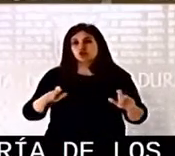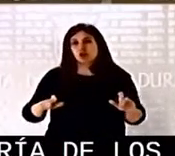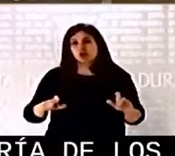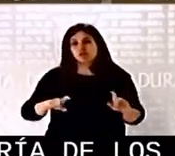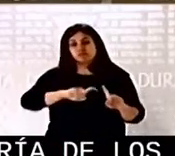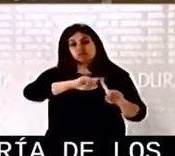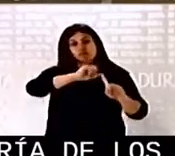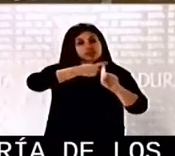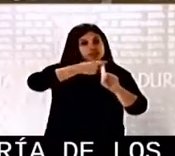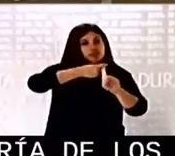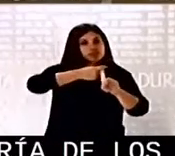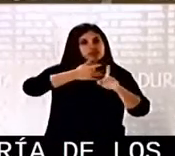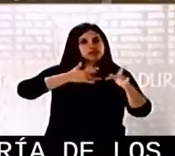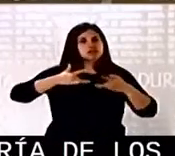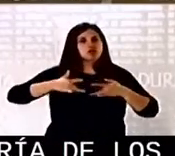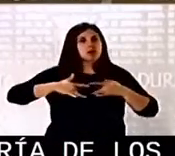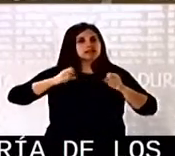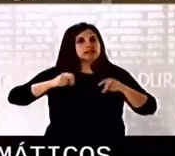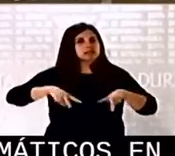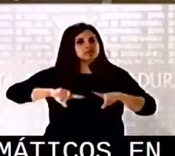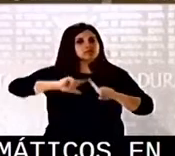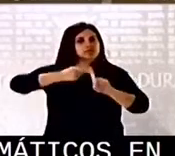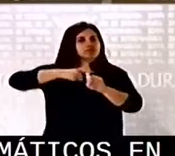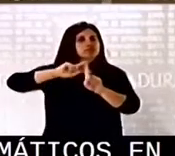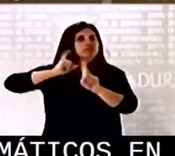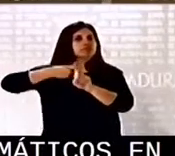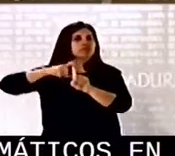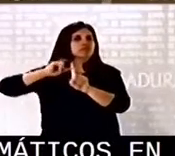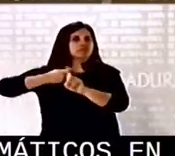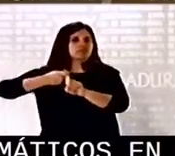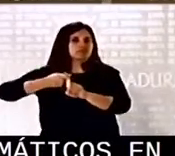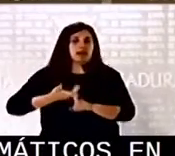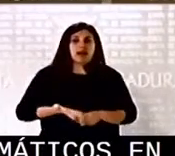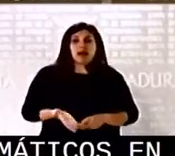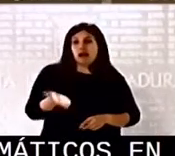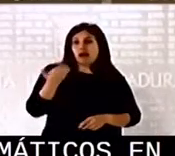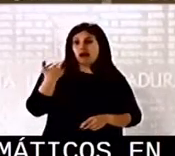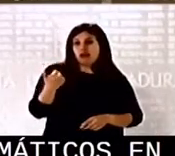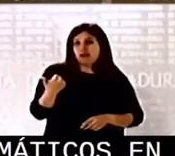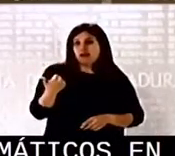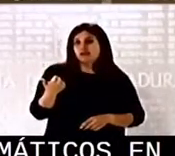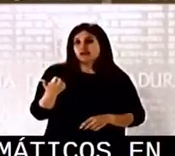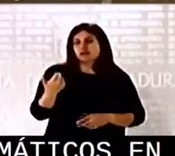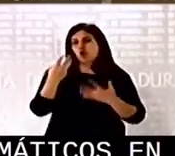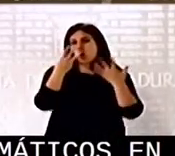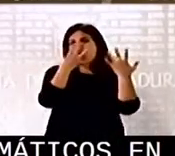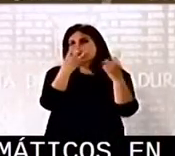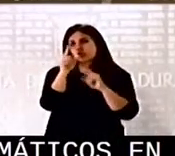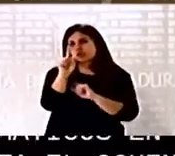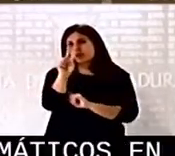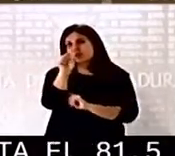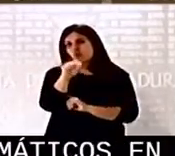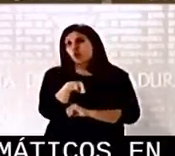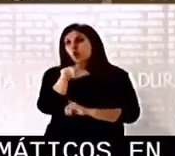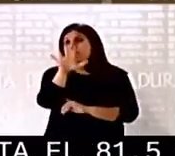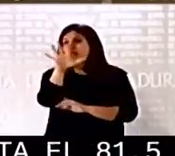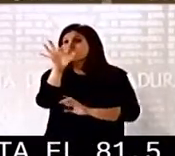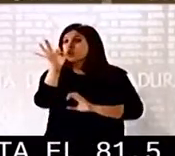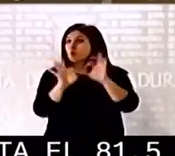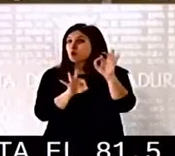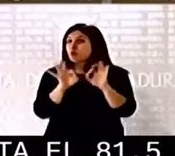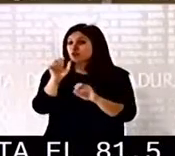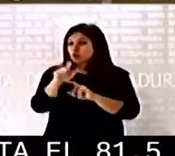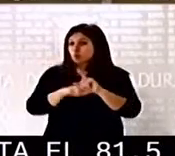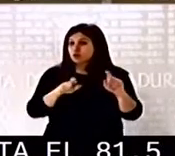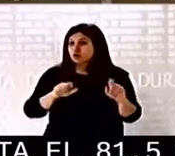son asintomáticos. En concreto, en el día de ayer hasta el 81,5% de las personas